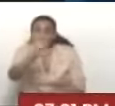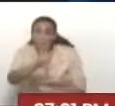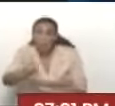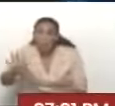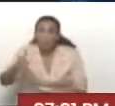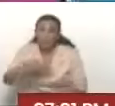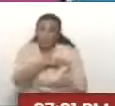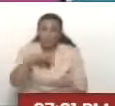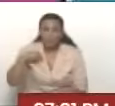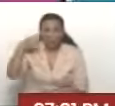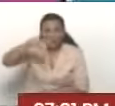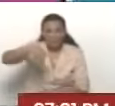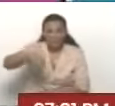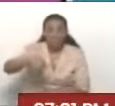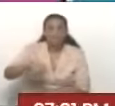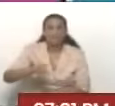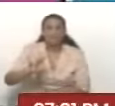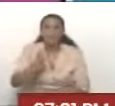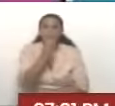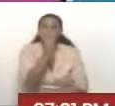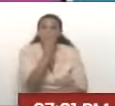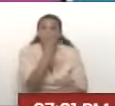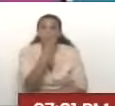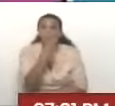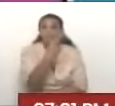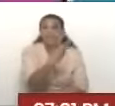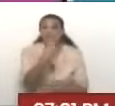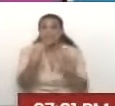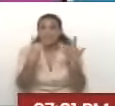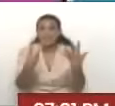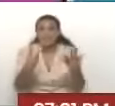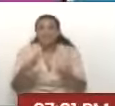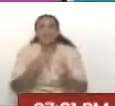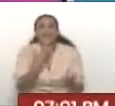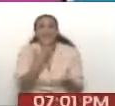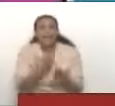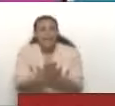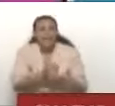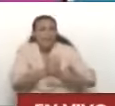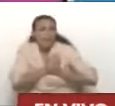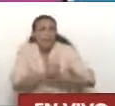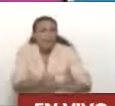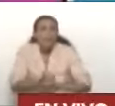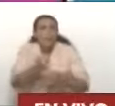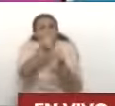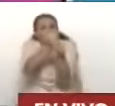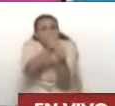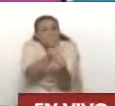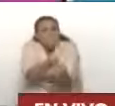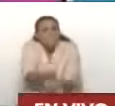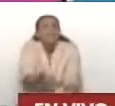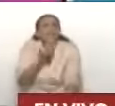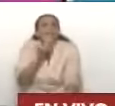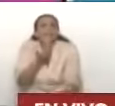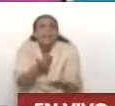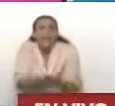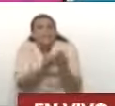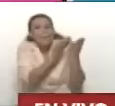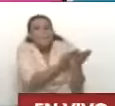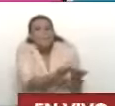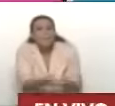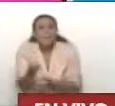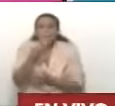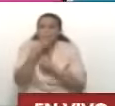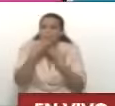nuestro programa número 37. Bueno, gracias por su amor, su pasión. Gracias por esta bienvenida